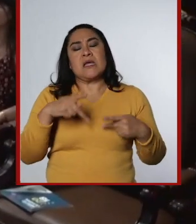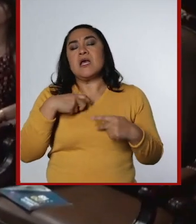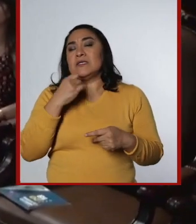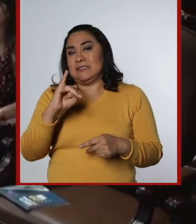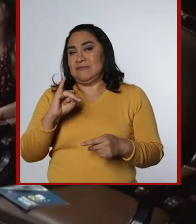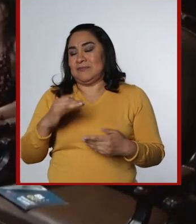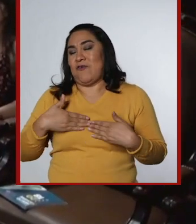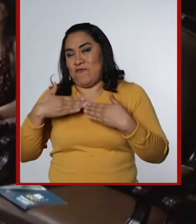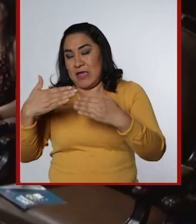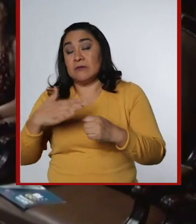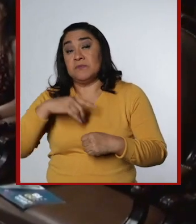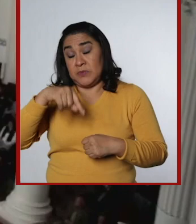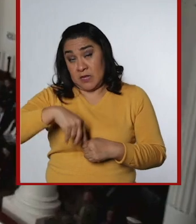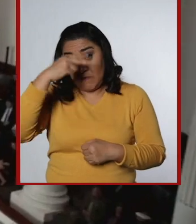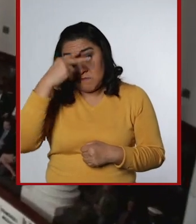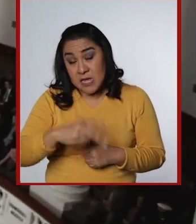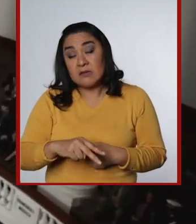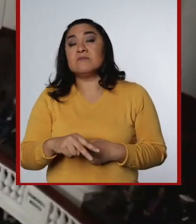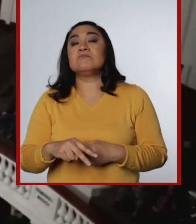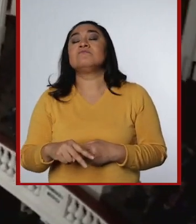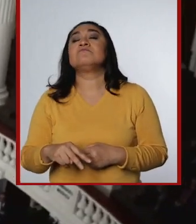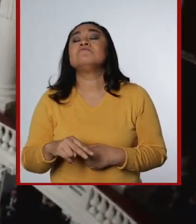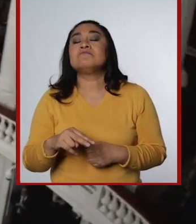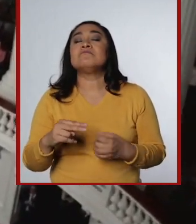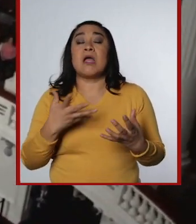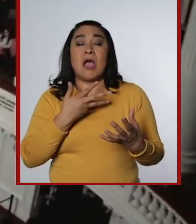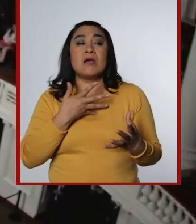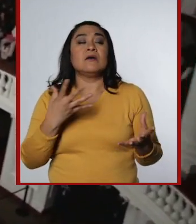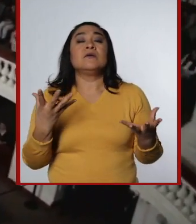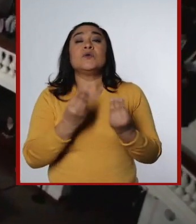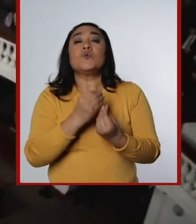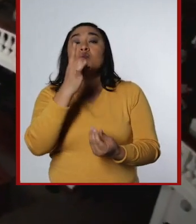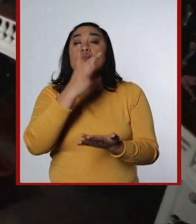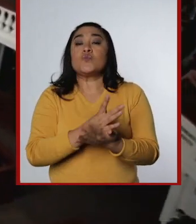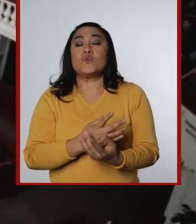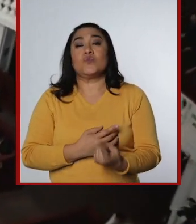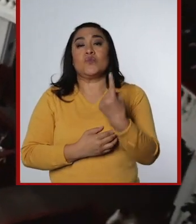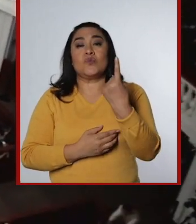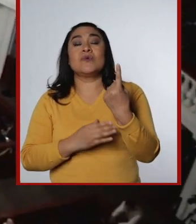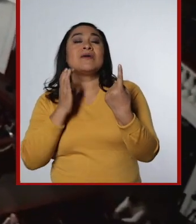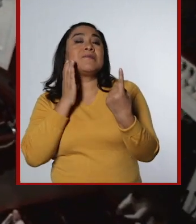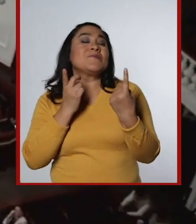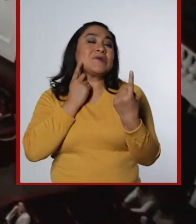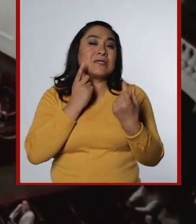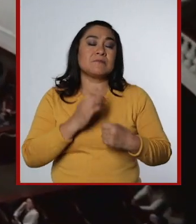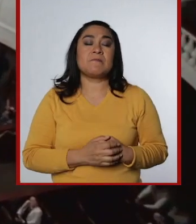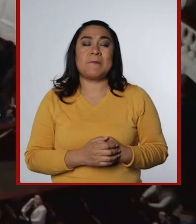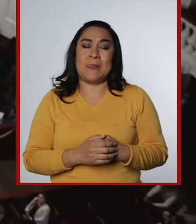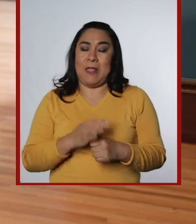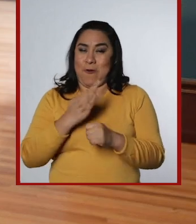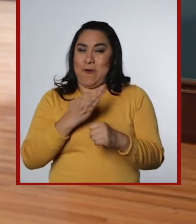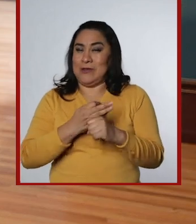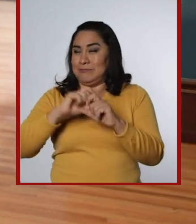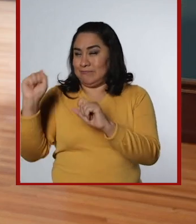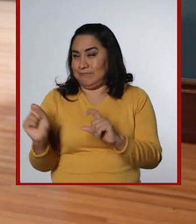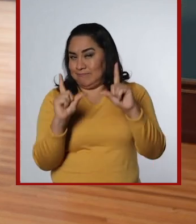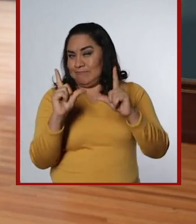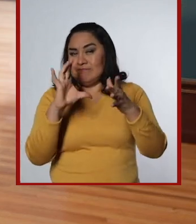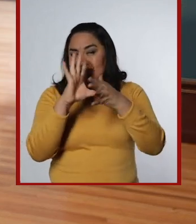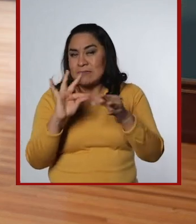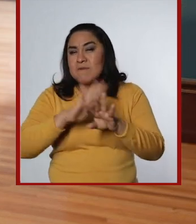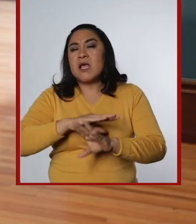legislativo de una entidad federativa. En México son unicamerales, ya que se integran por una sola Cámara de Diputados. Creo que la